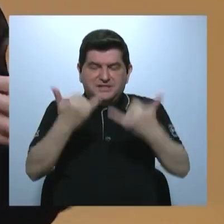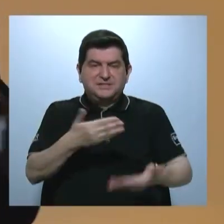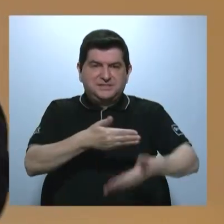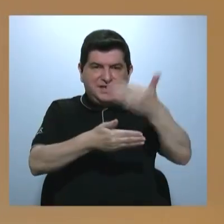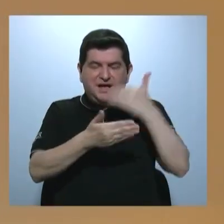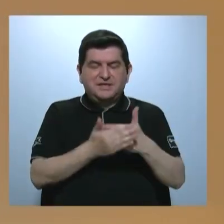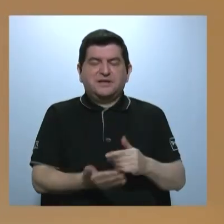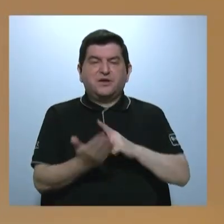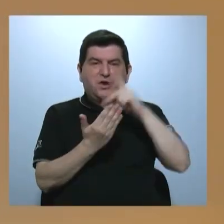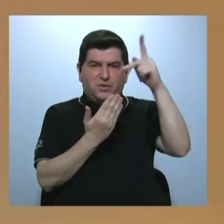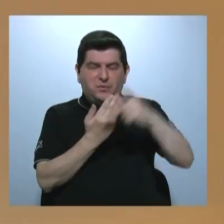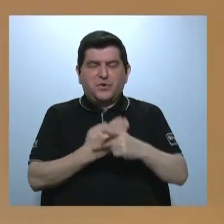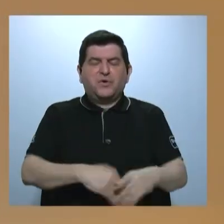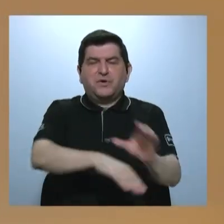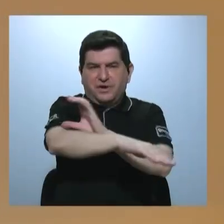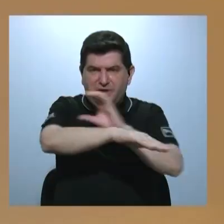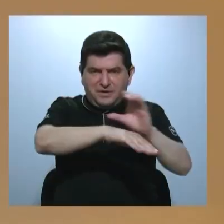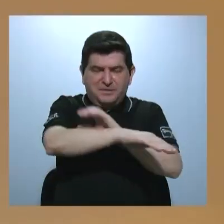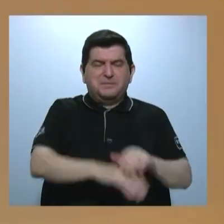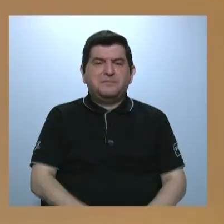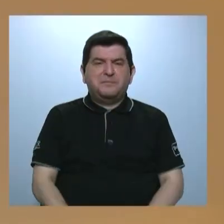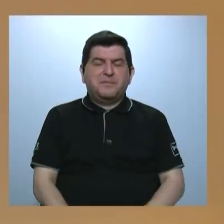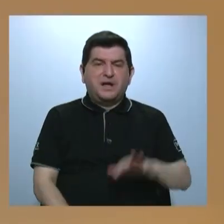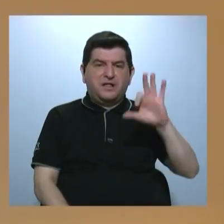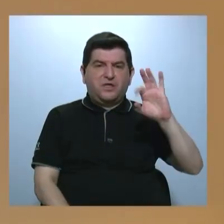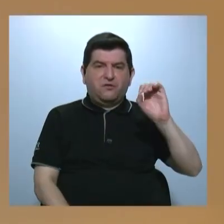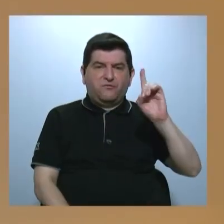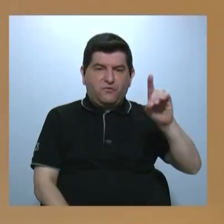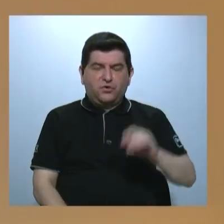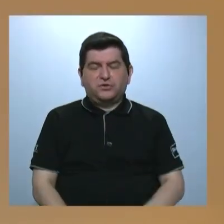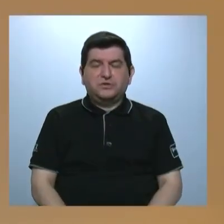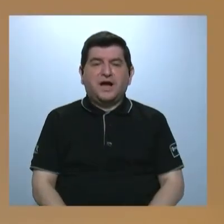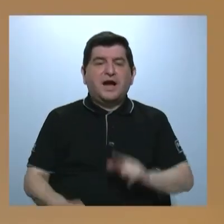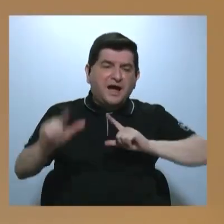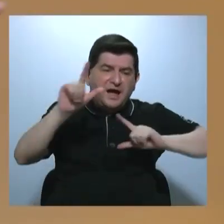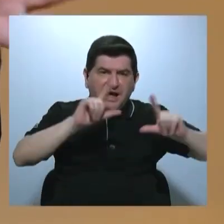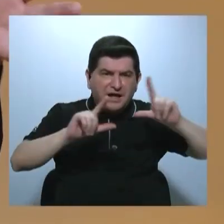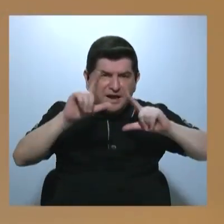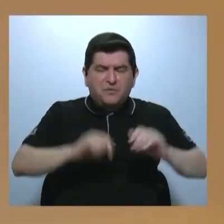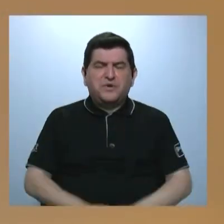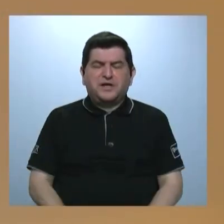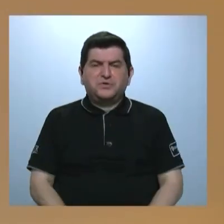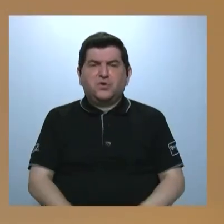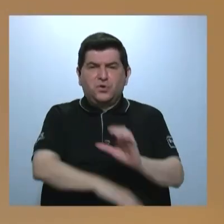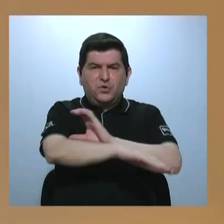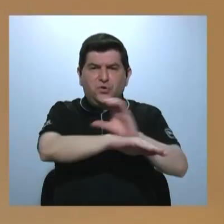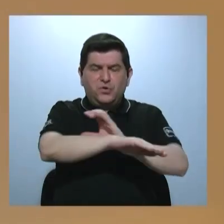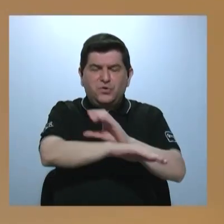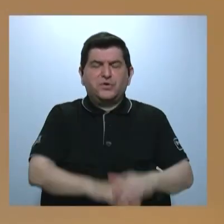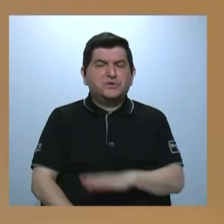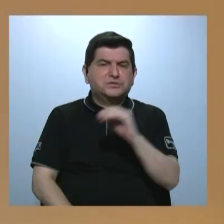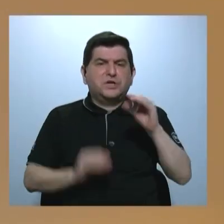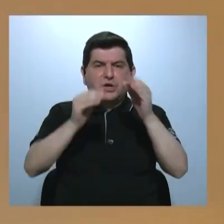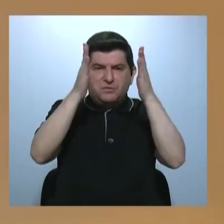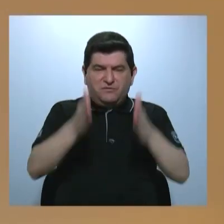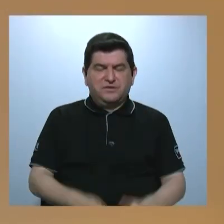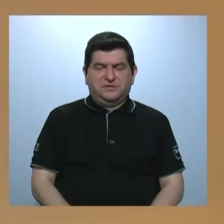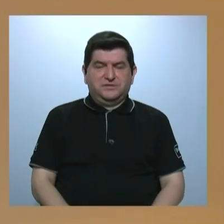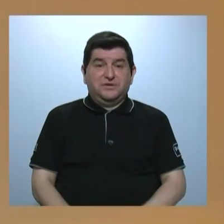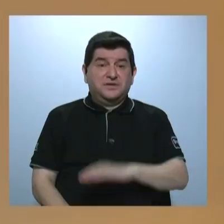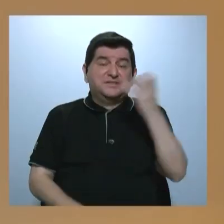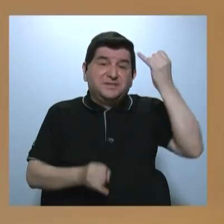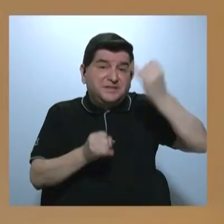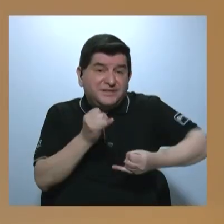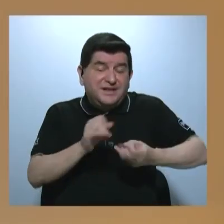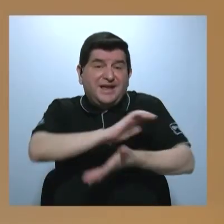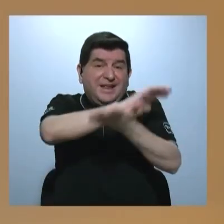programa de informática educativa de la FOD, es decir, las computadoras, los laboratorios, los profesores, todo es la capacidad que ya teníamos con la Fundación Homo Ardengo. Y